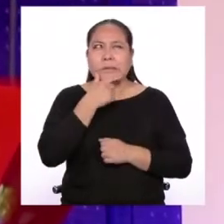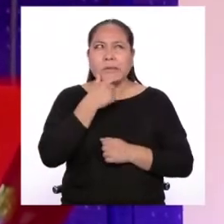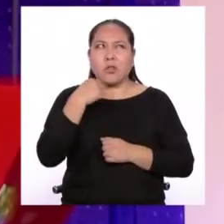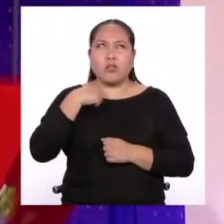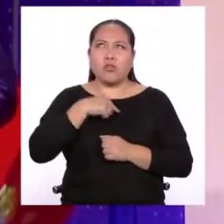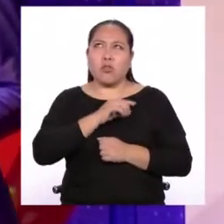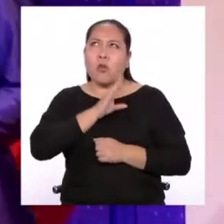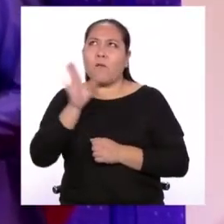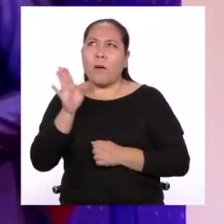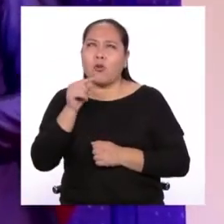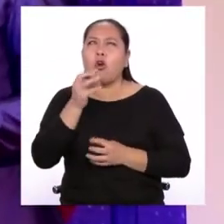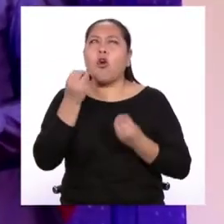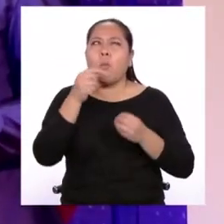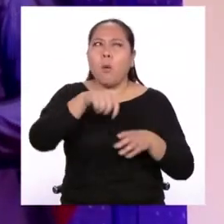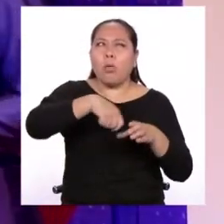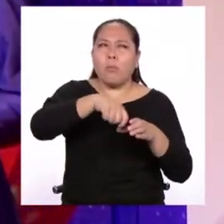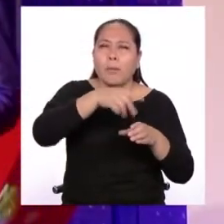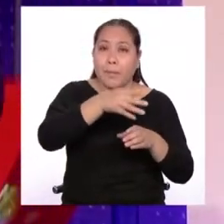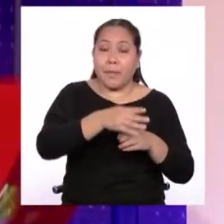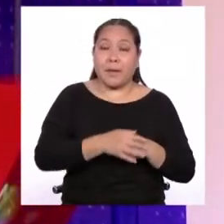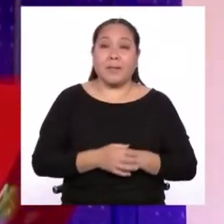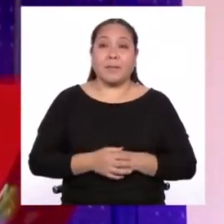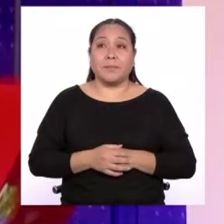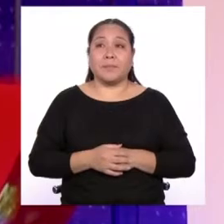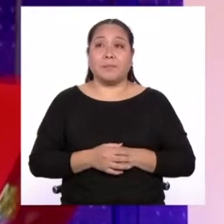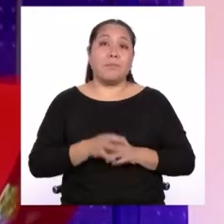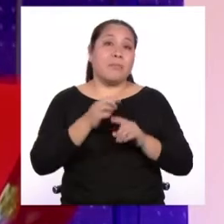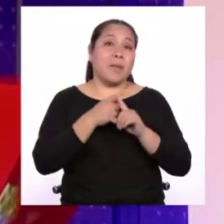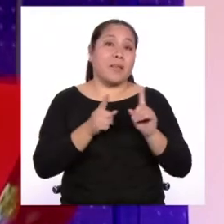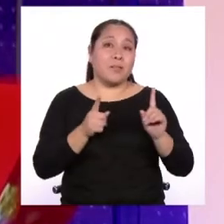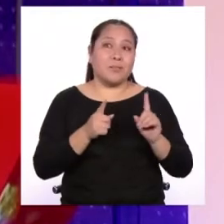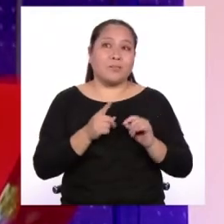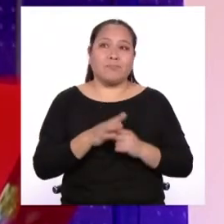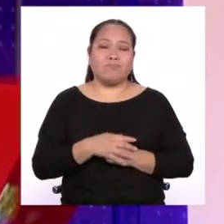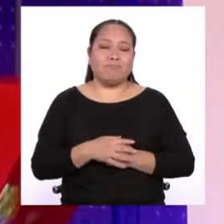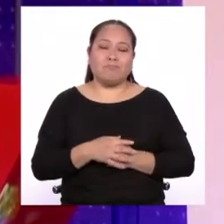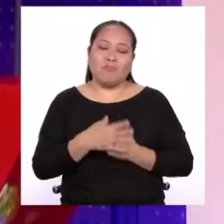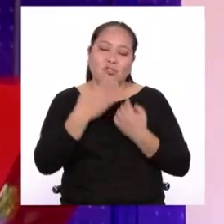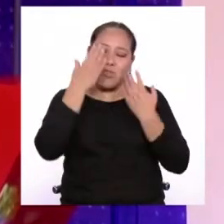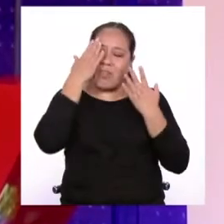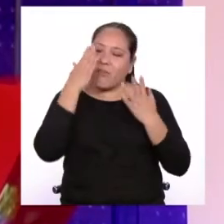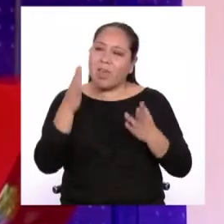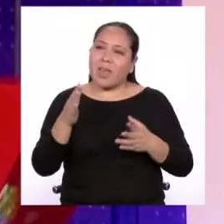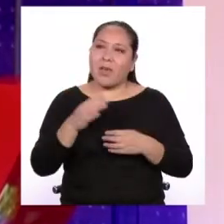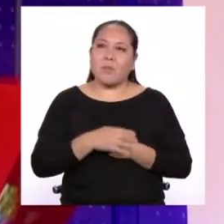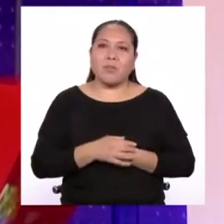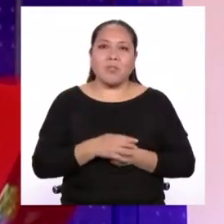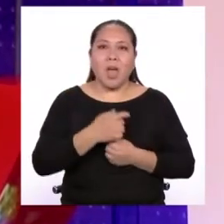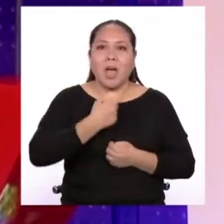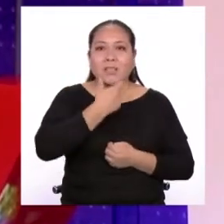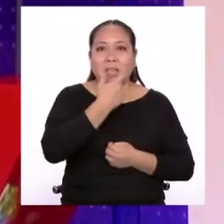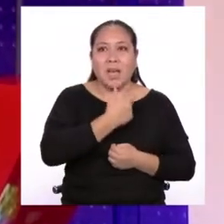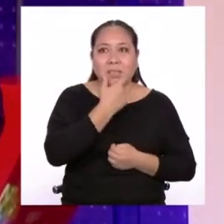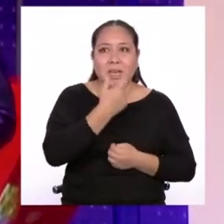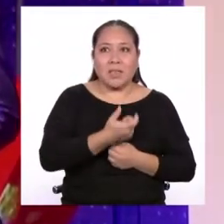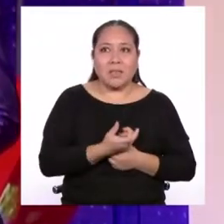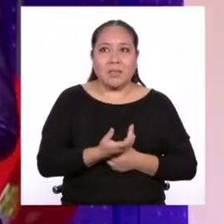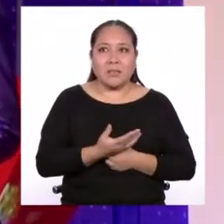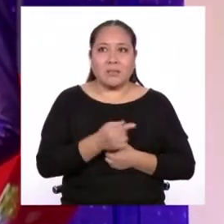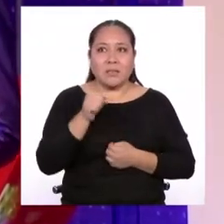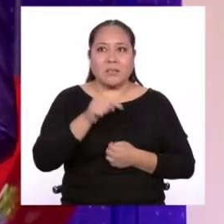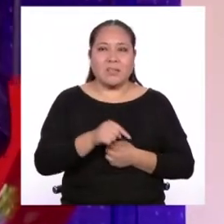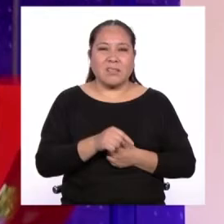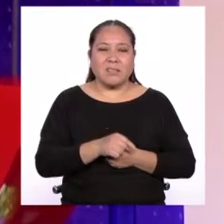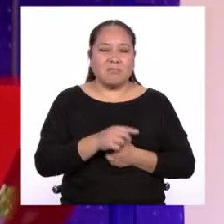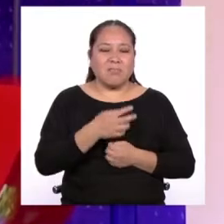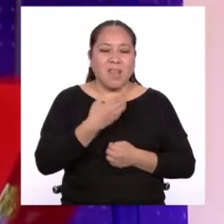estemos. Sin embargo, no contábamos con que las galletas se iban a poner